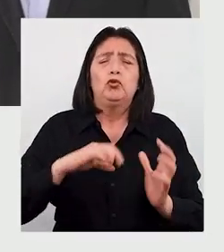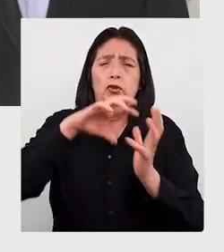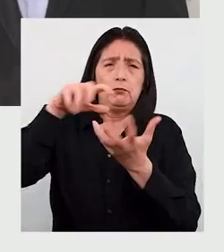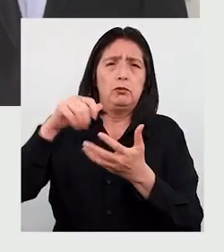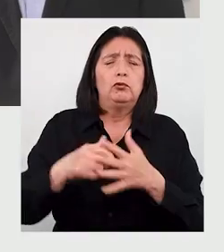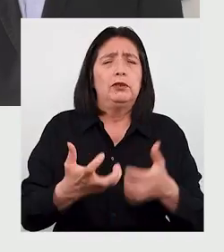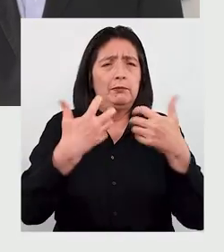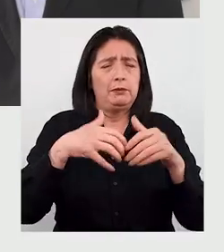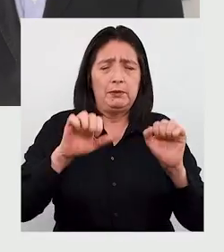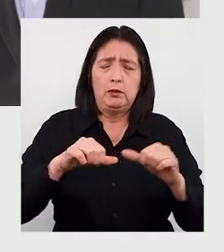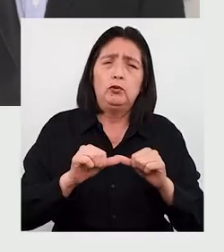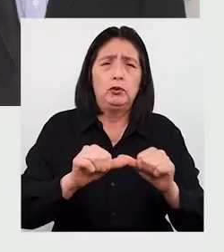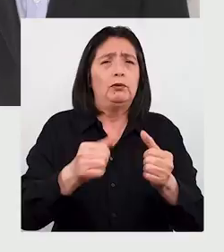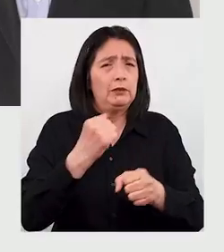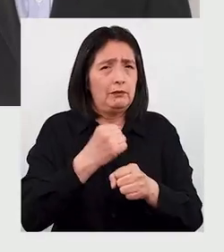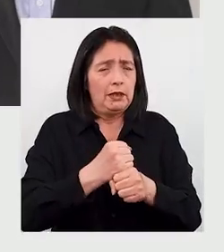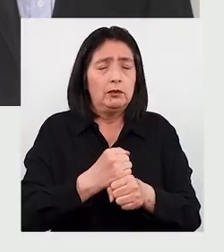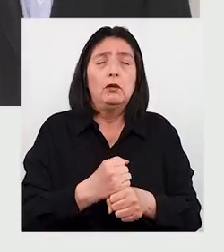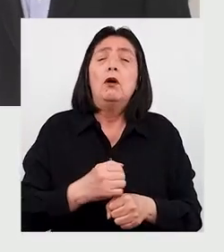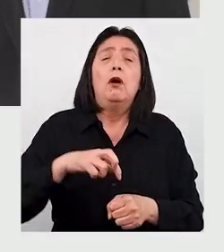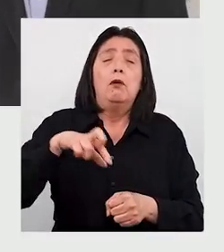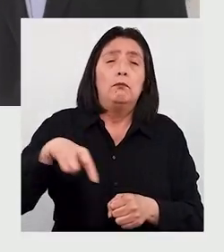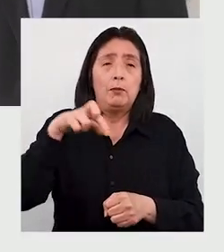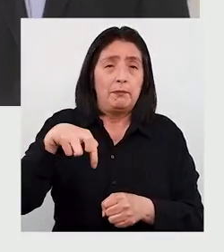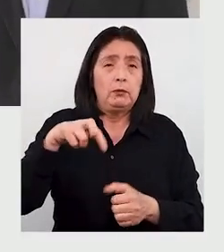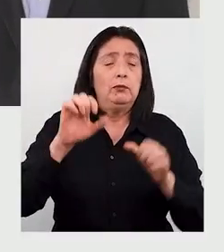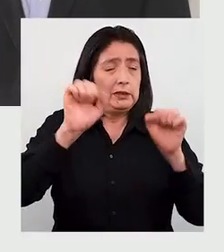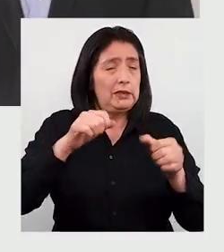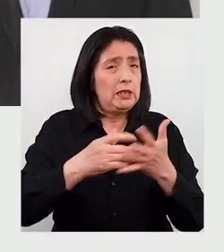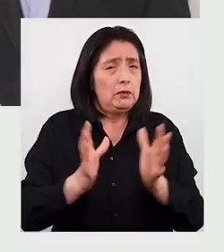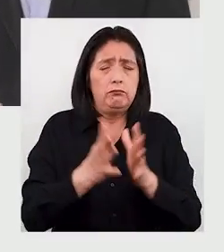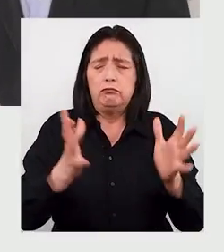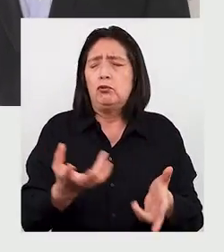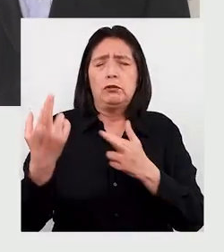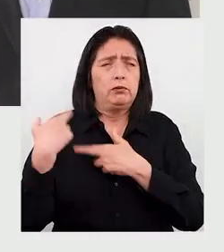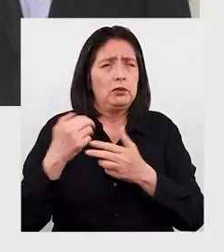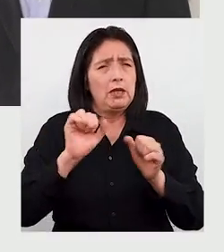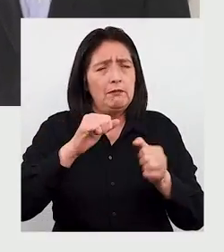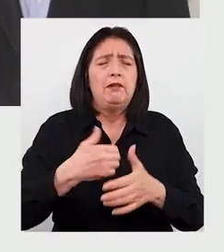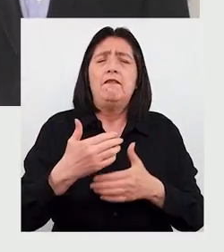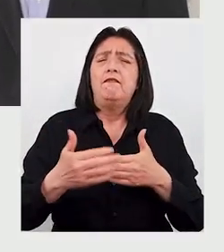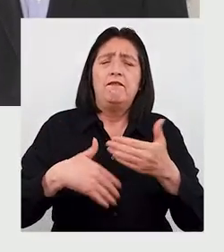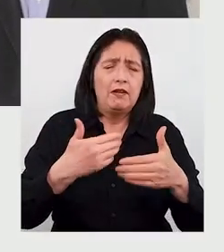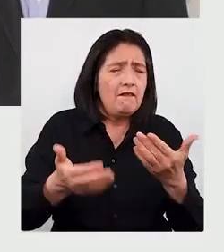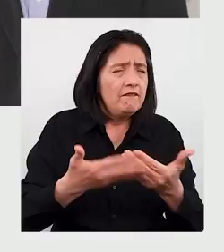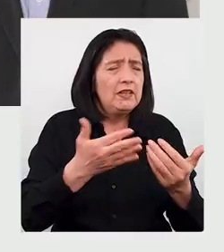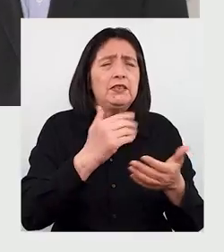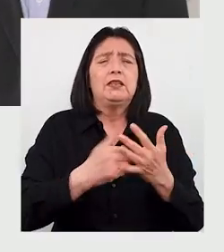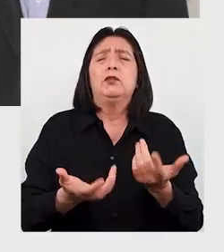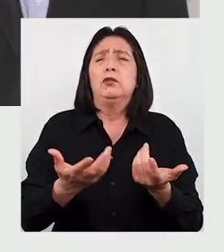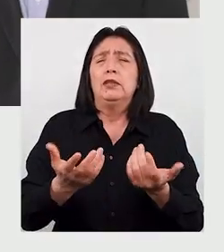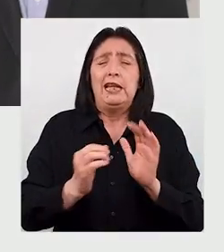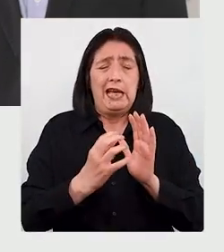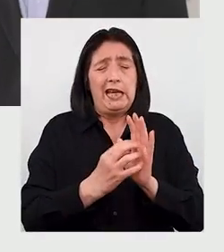de las empresas para continuar en vigencia. PromPerú es consciente que su papel como facilitador del proceso de la